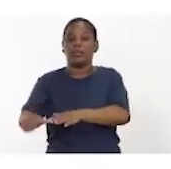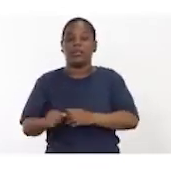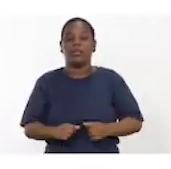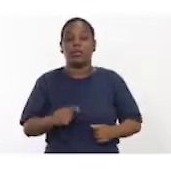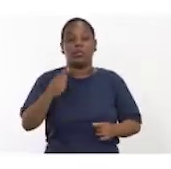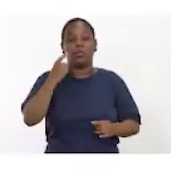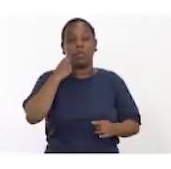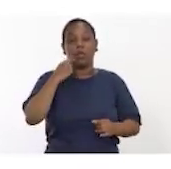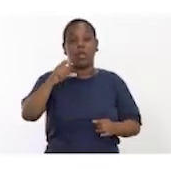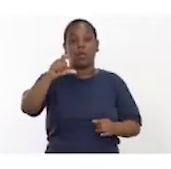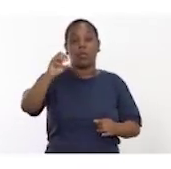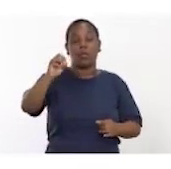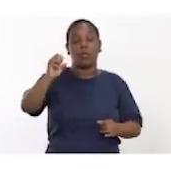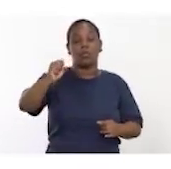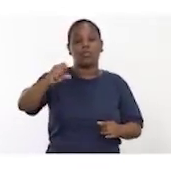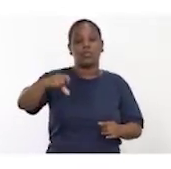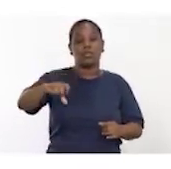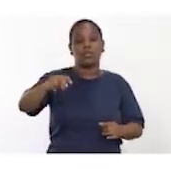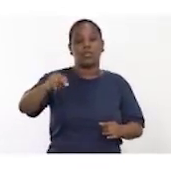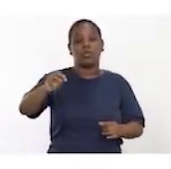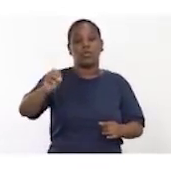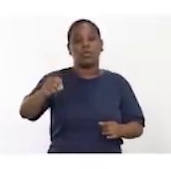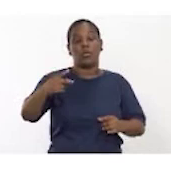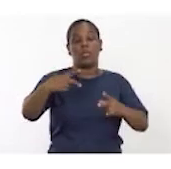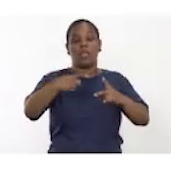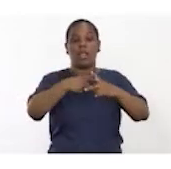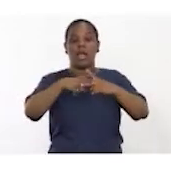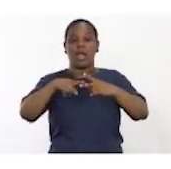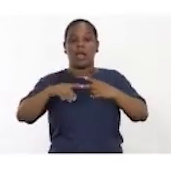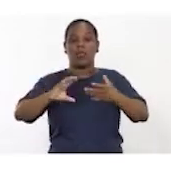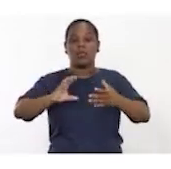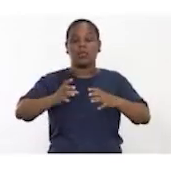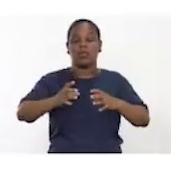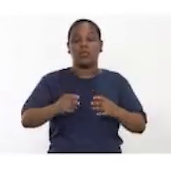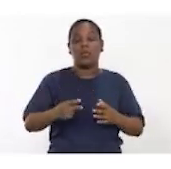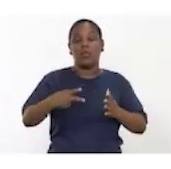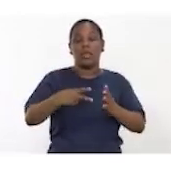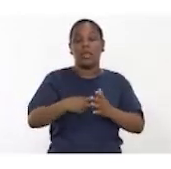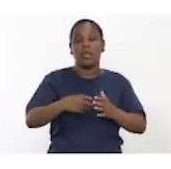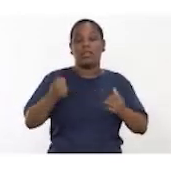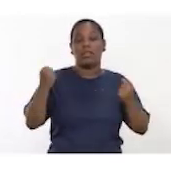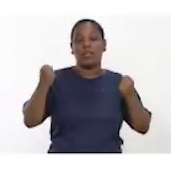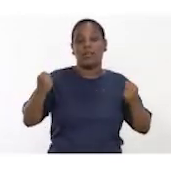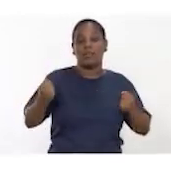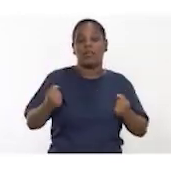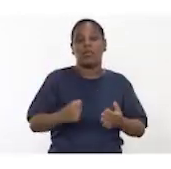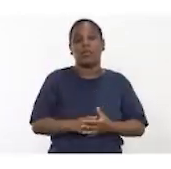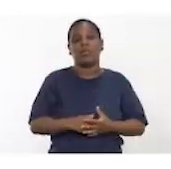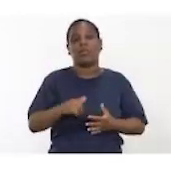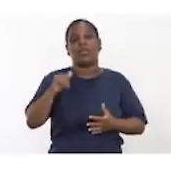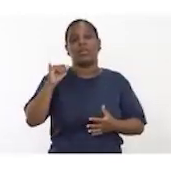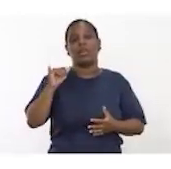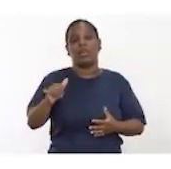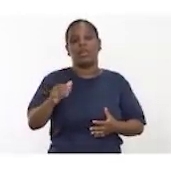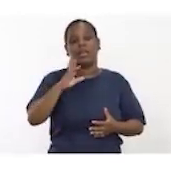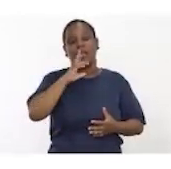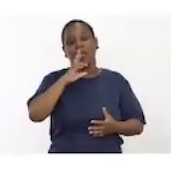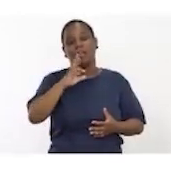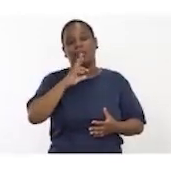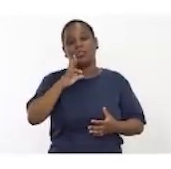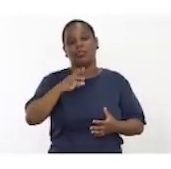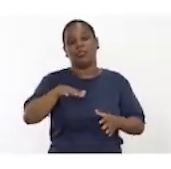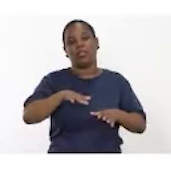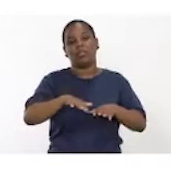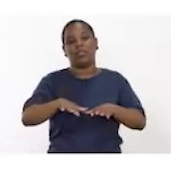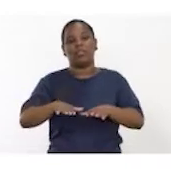el coseno del ángulo que se forma entre la fuerza y